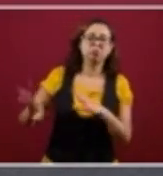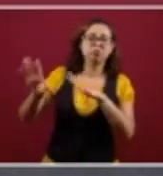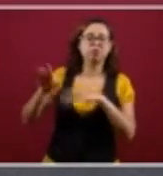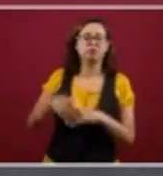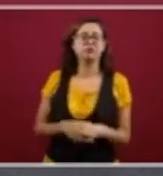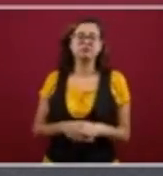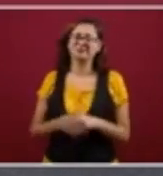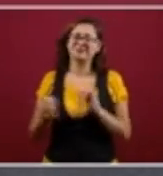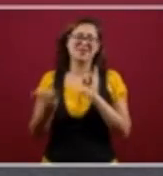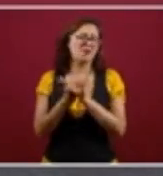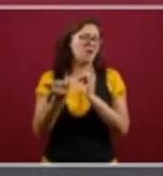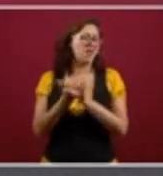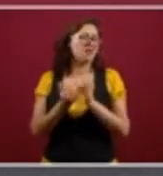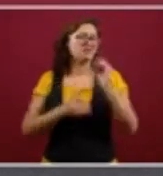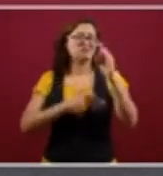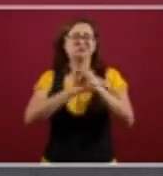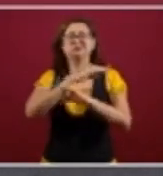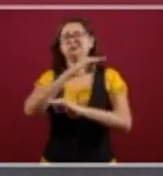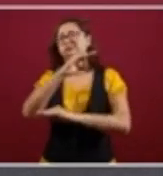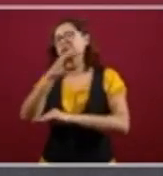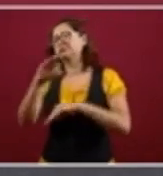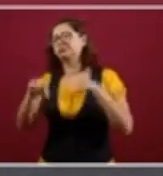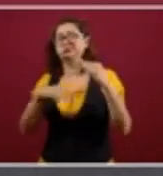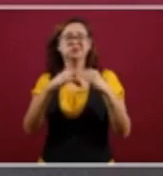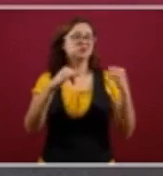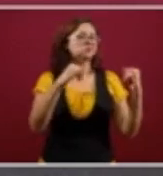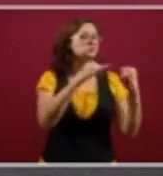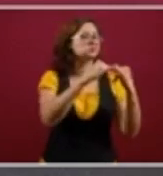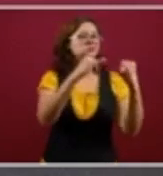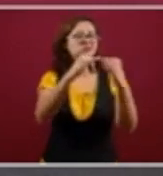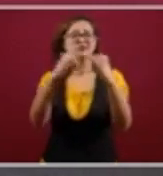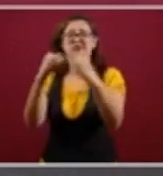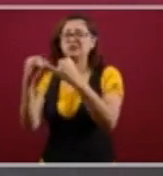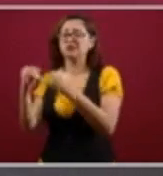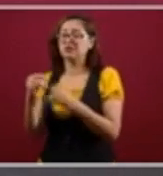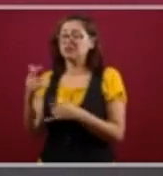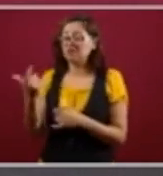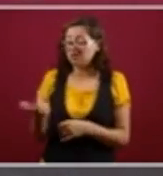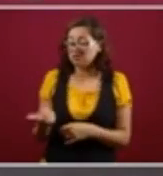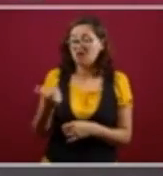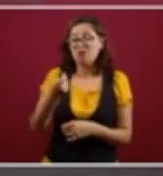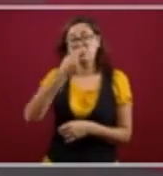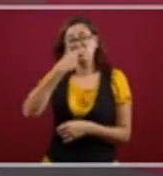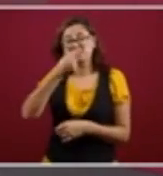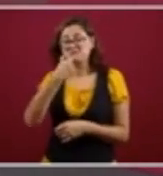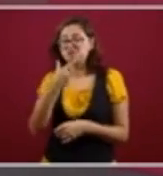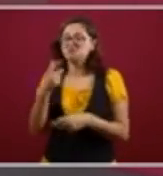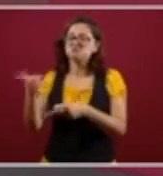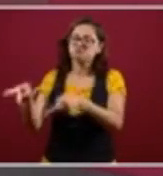en todo el gobierno, se robaban hasta el dinero de las medicinas.